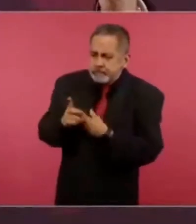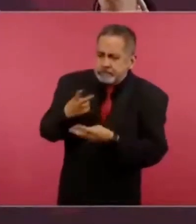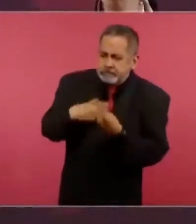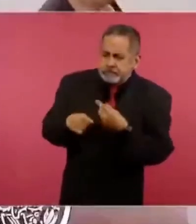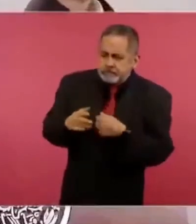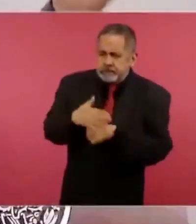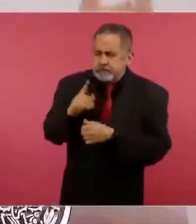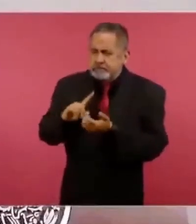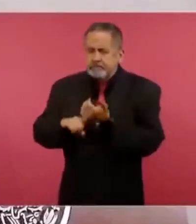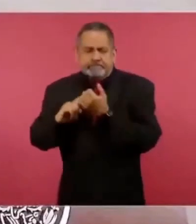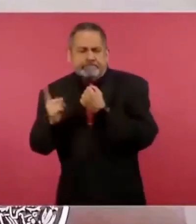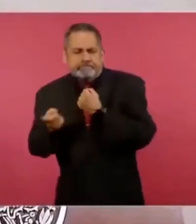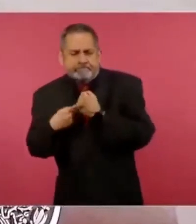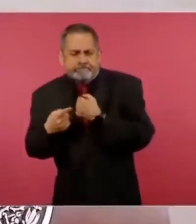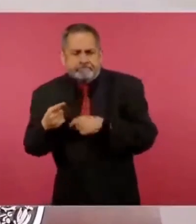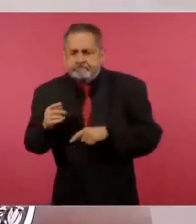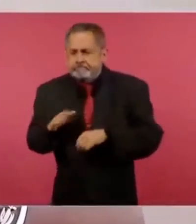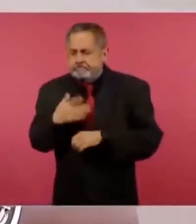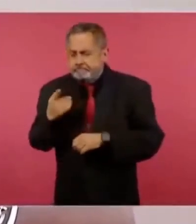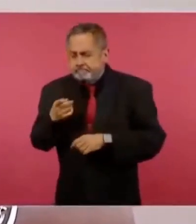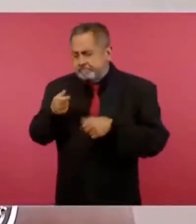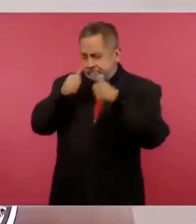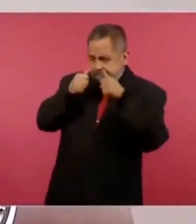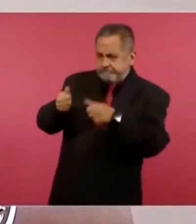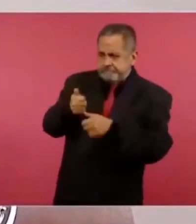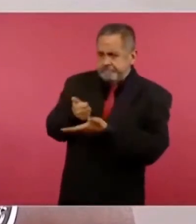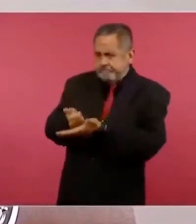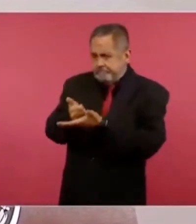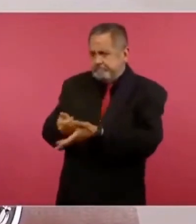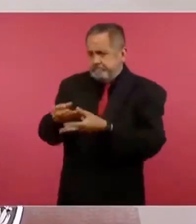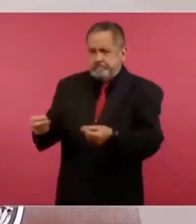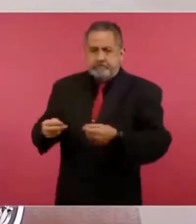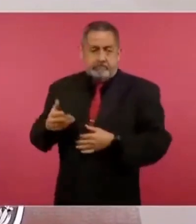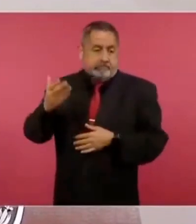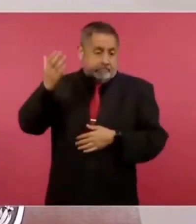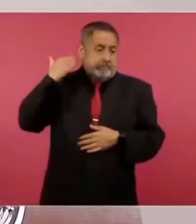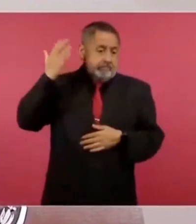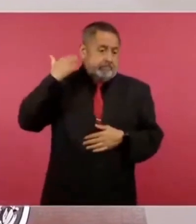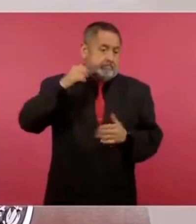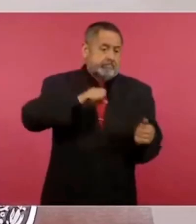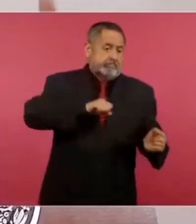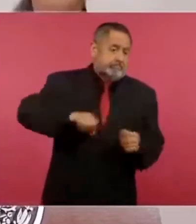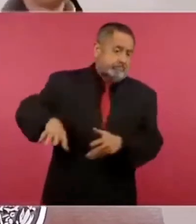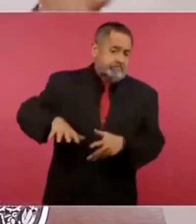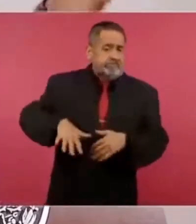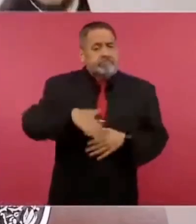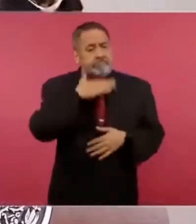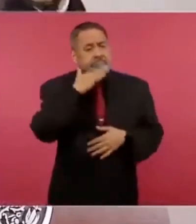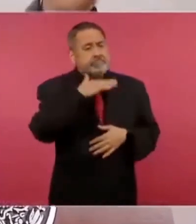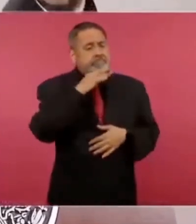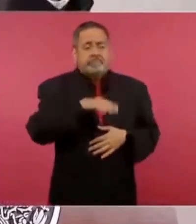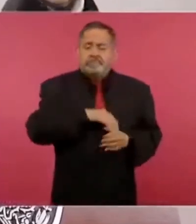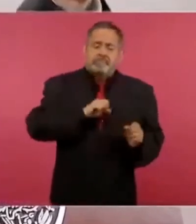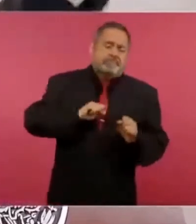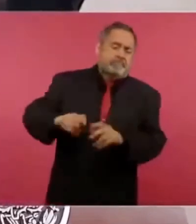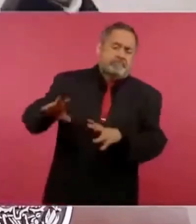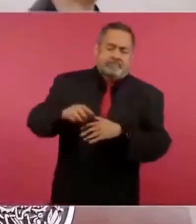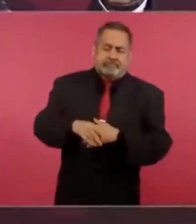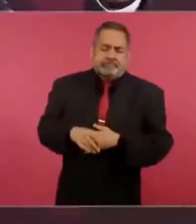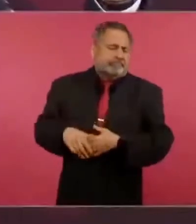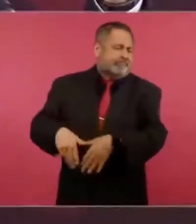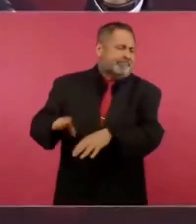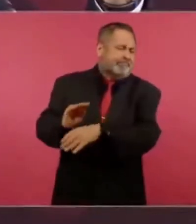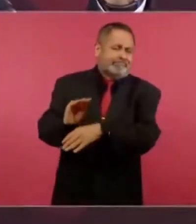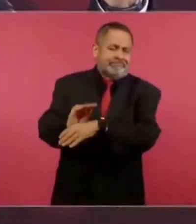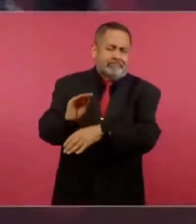estaba muy abandonado y era mucha la corrupción, era lo que